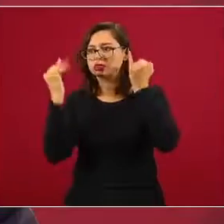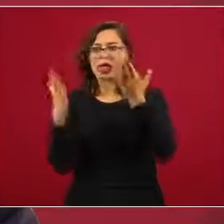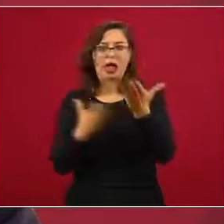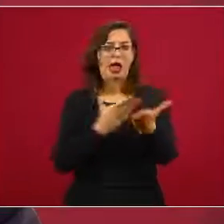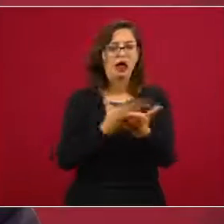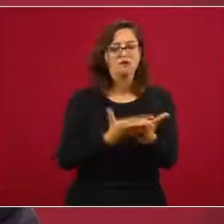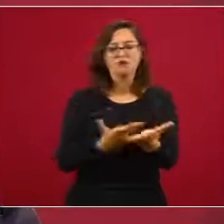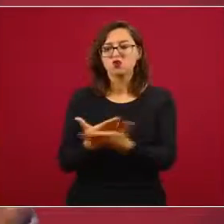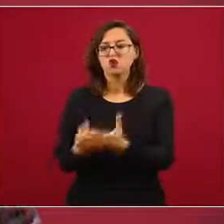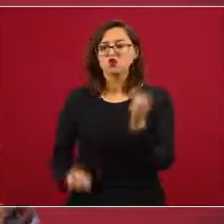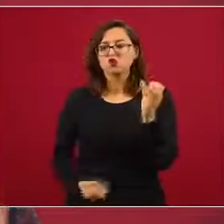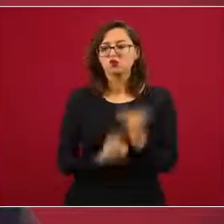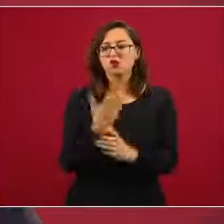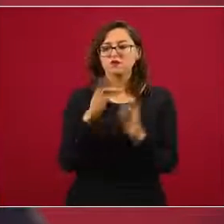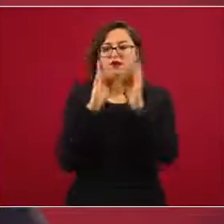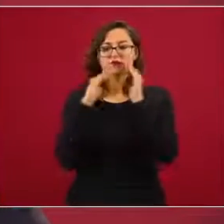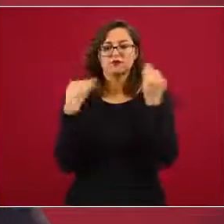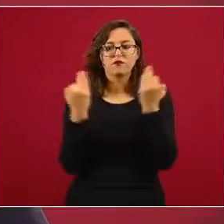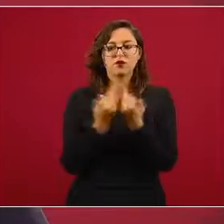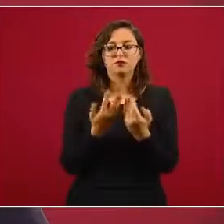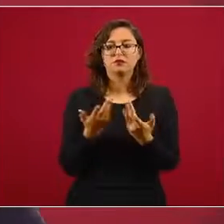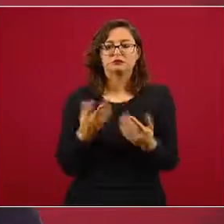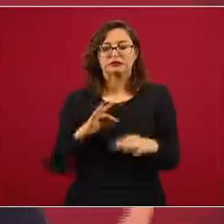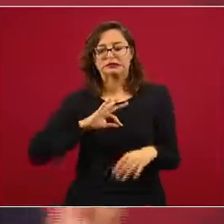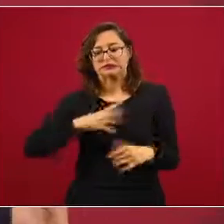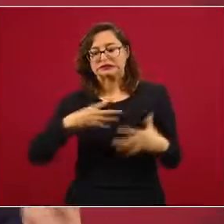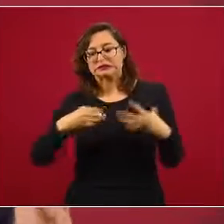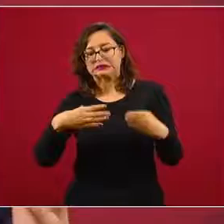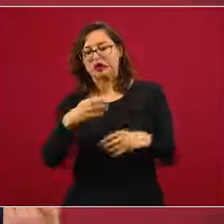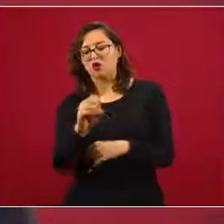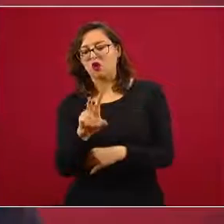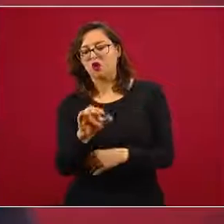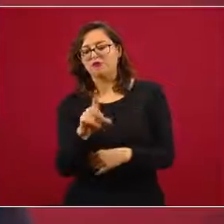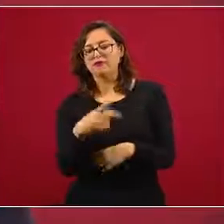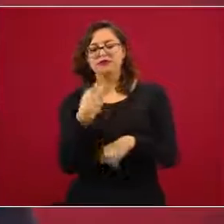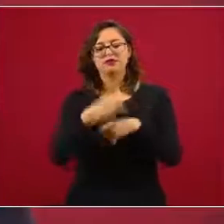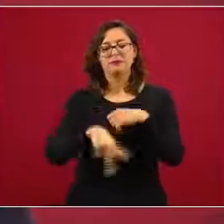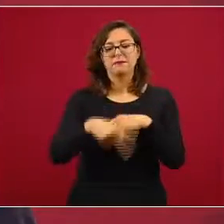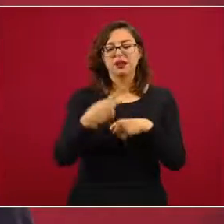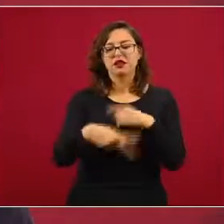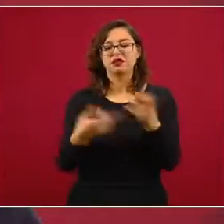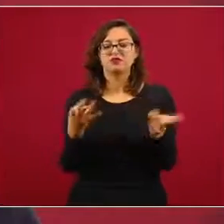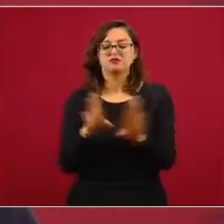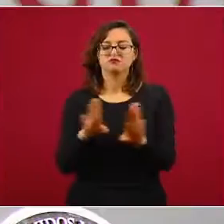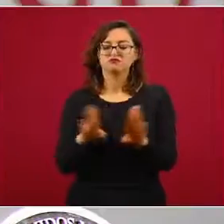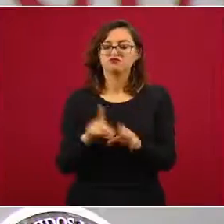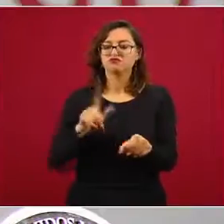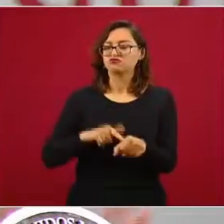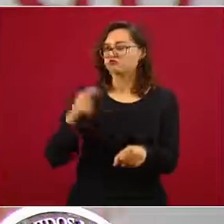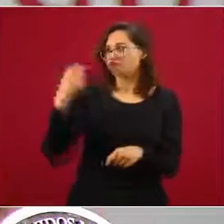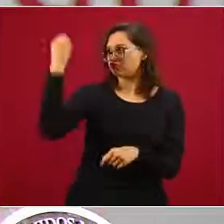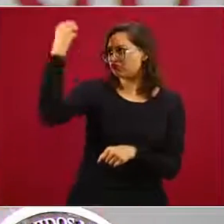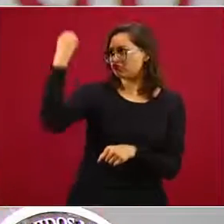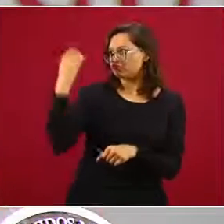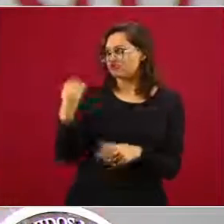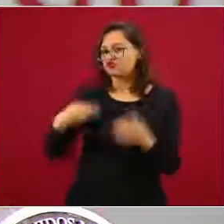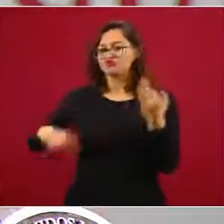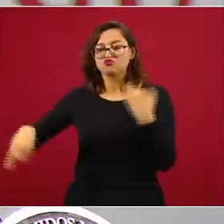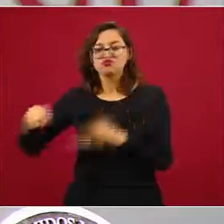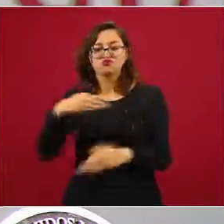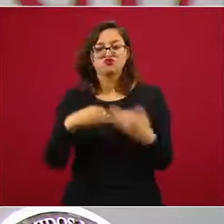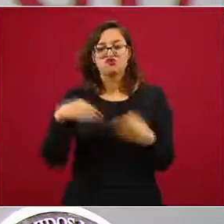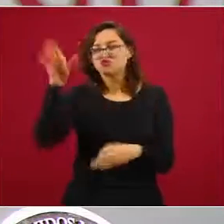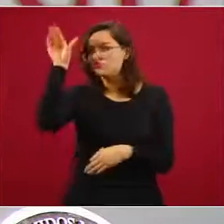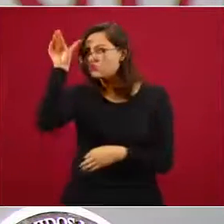aportar innovación en cómo vemos el riesgo COVID. Entonces, tenemos un semáforo que es de todas y todos, es un semáforo que